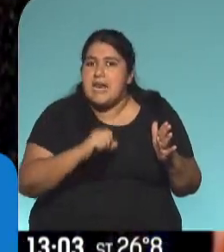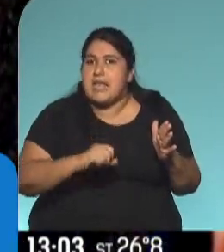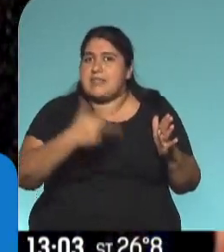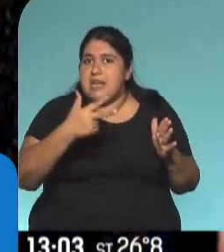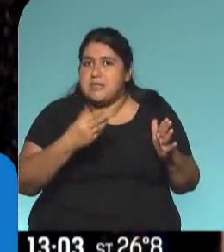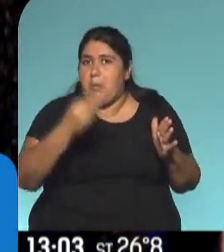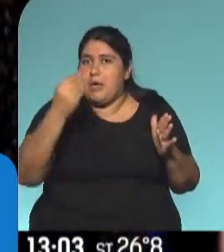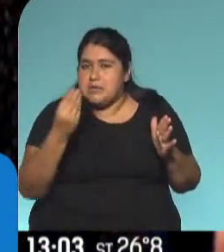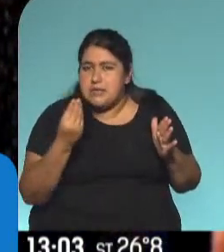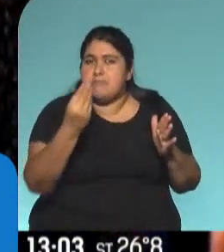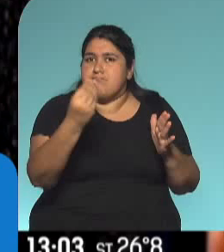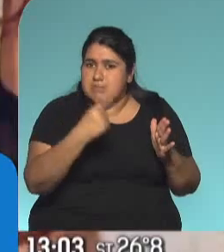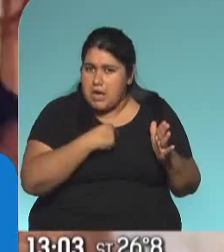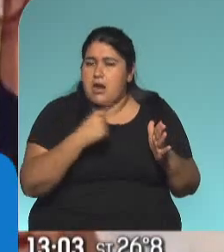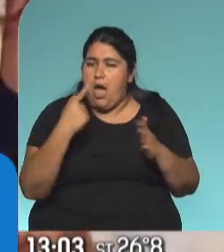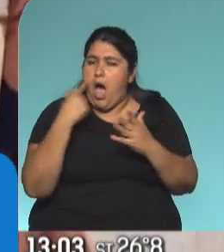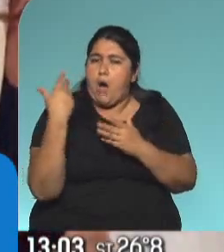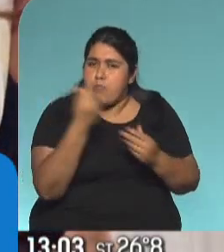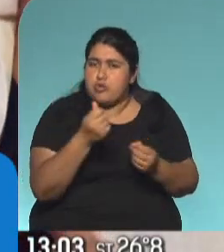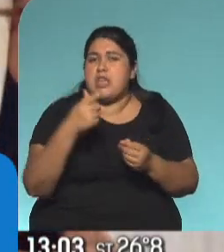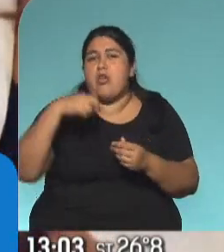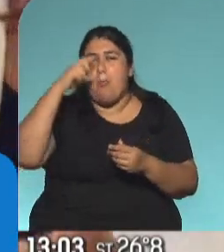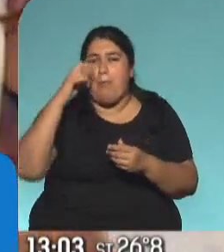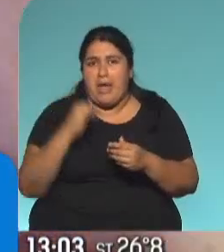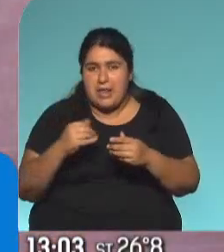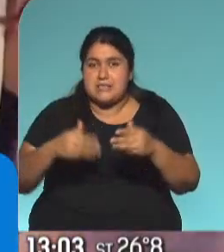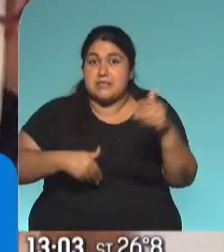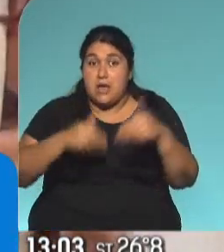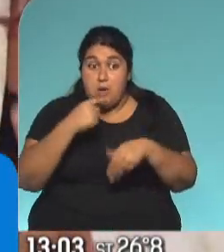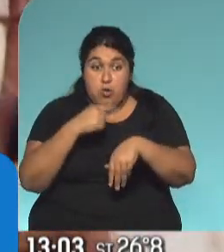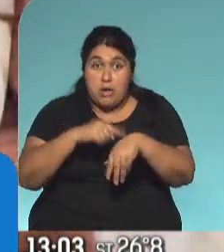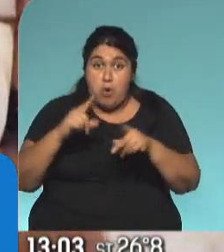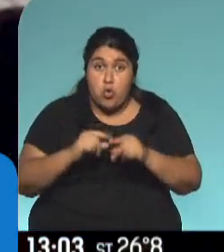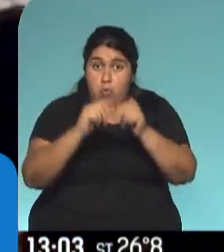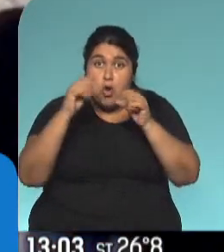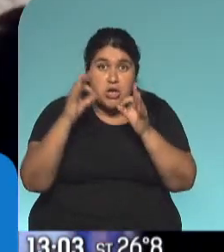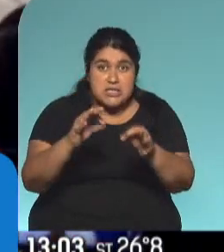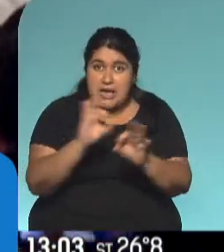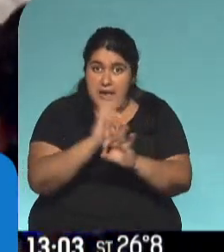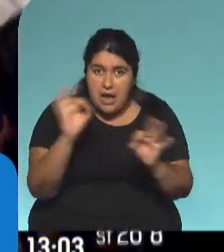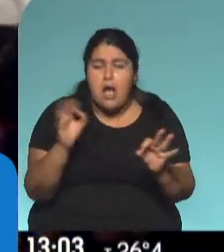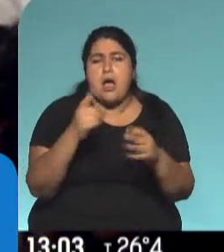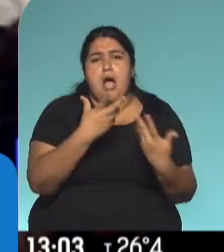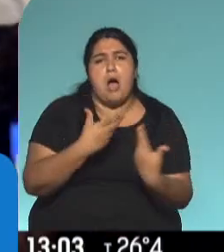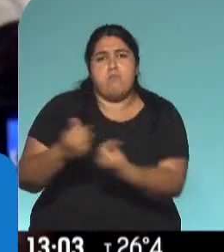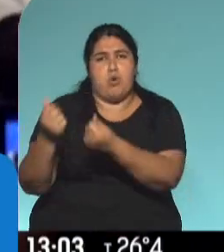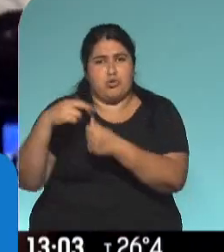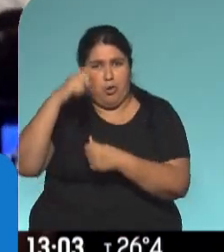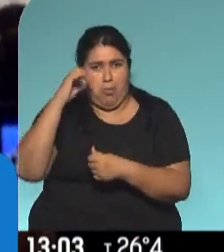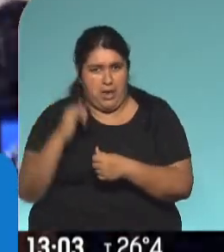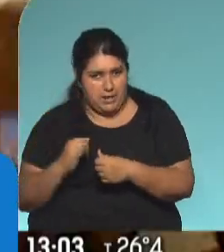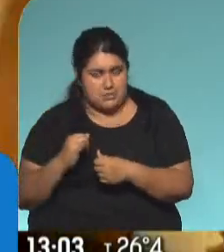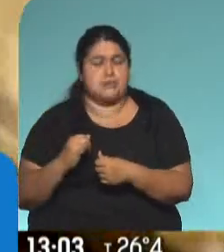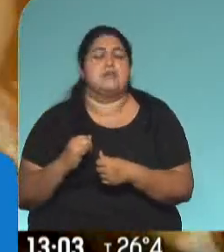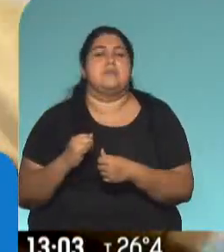presidencial, ya anticipó que apoyaría a Pérez en el balotaje en caso de no llegar a esa instancia, aunque ese respaldo no